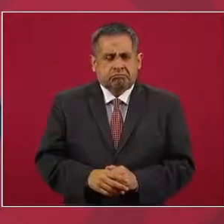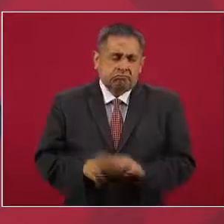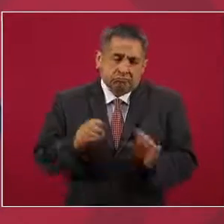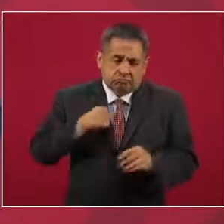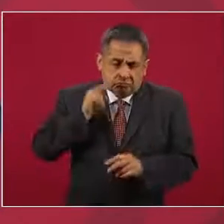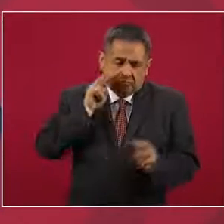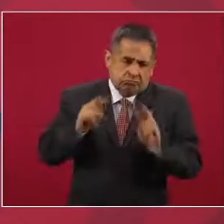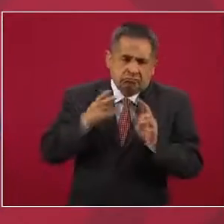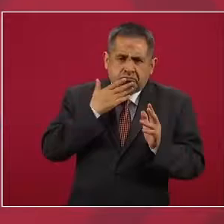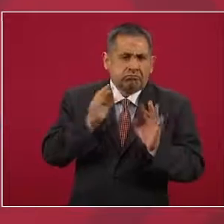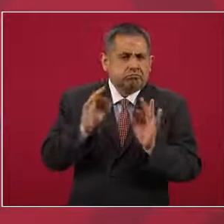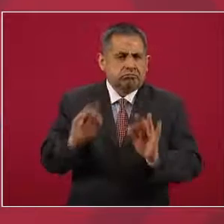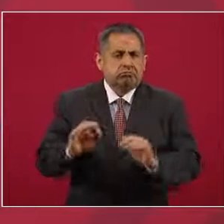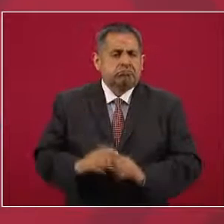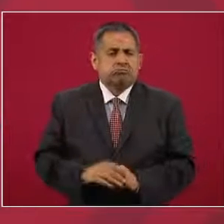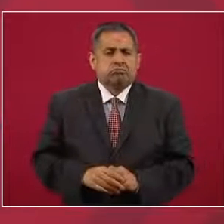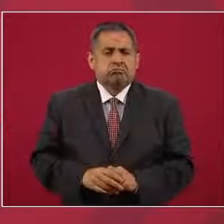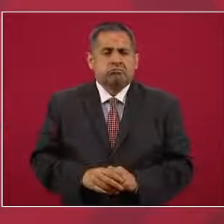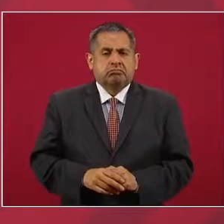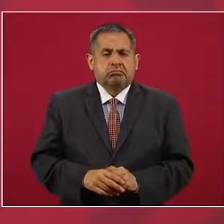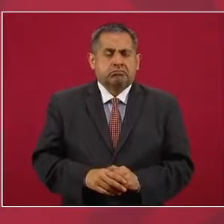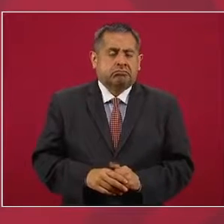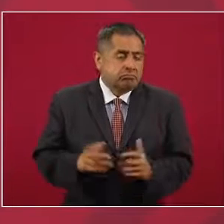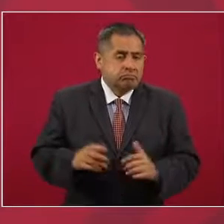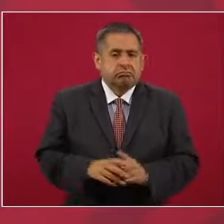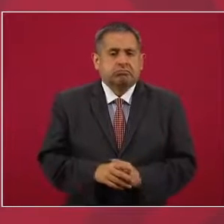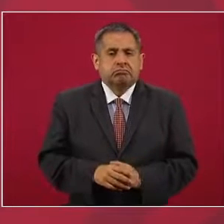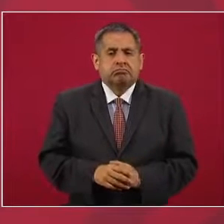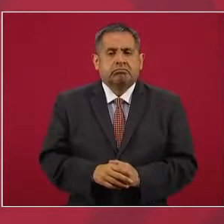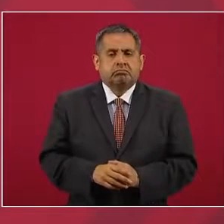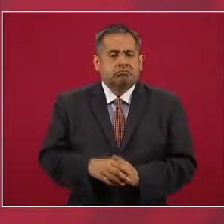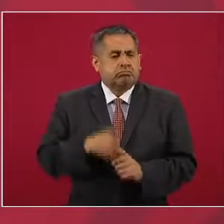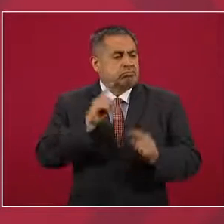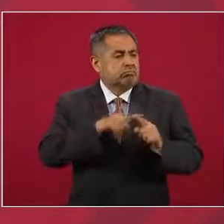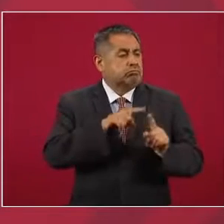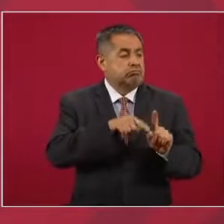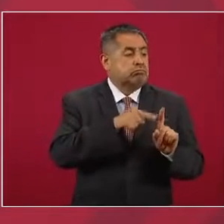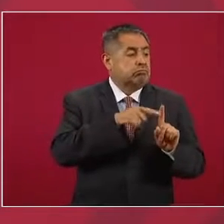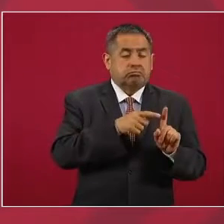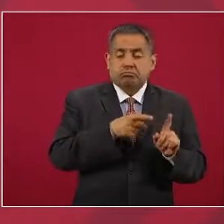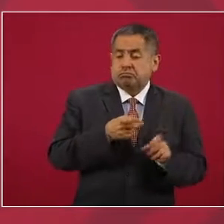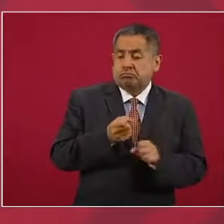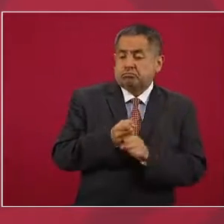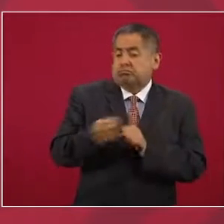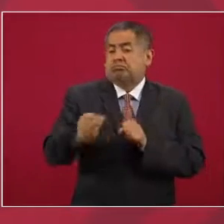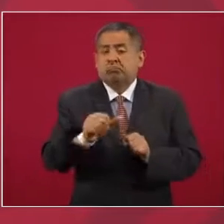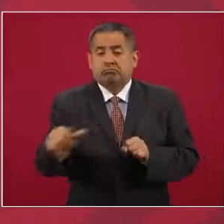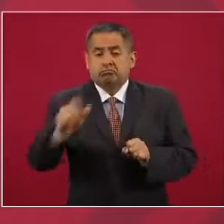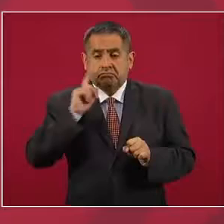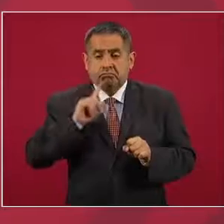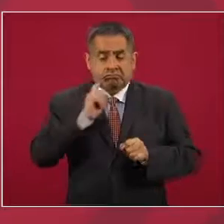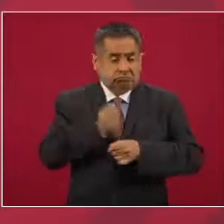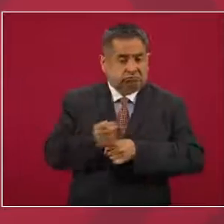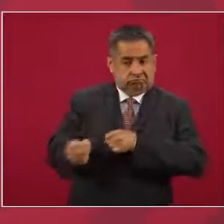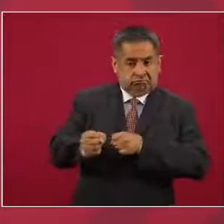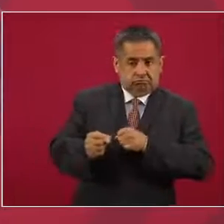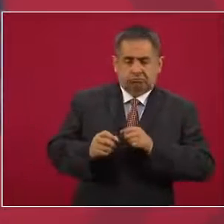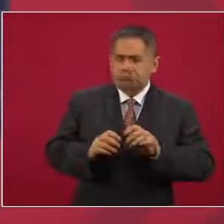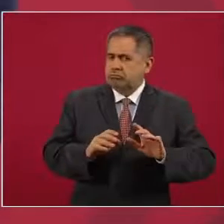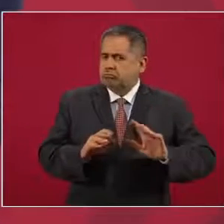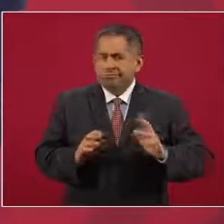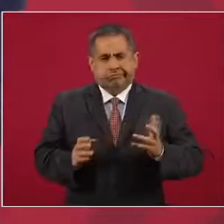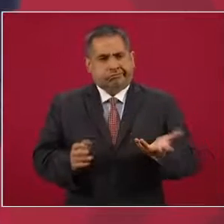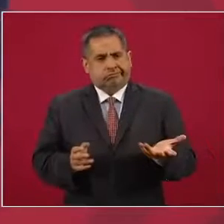yo lo veo bien. O sea, quien agrede a una mujer, pues